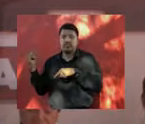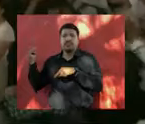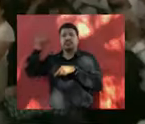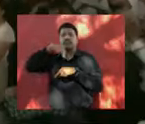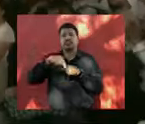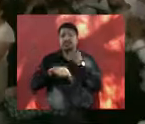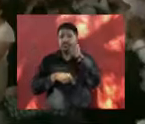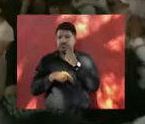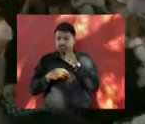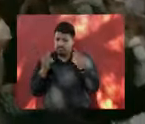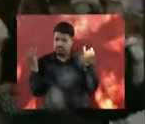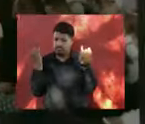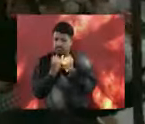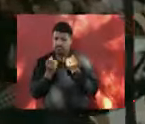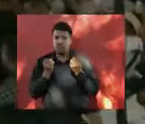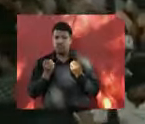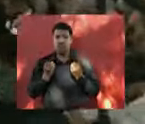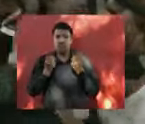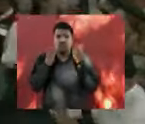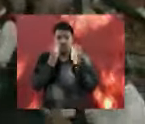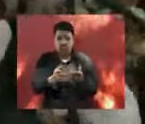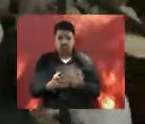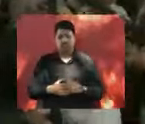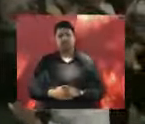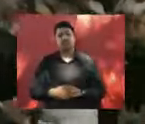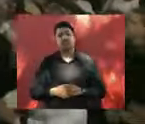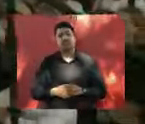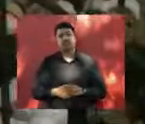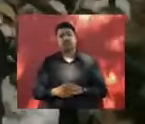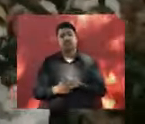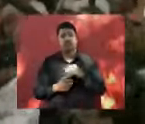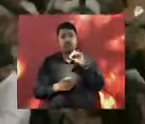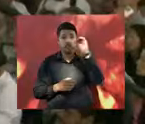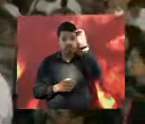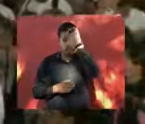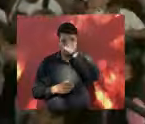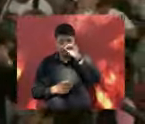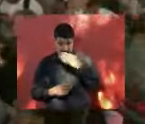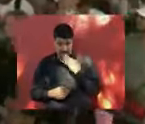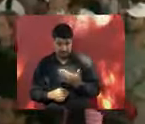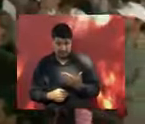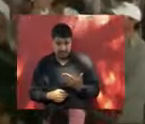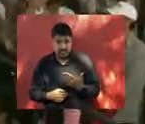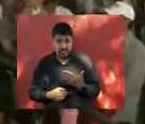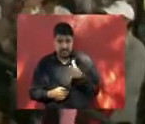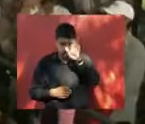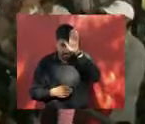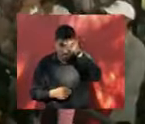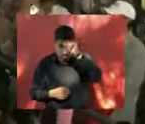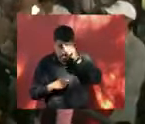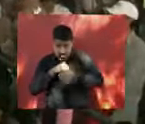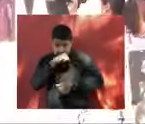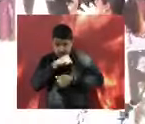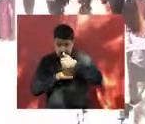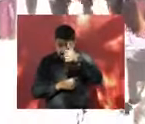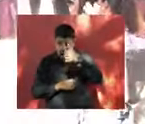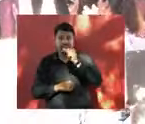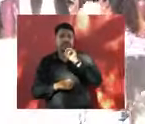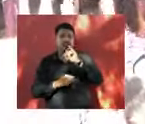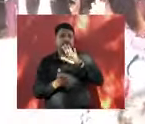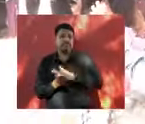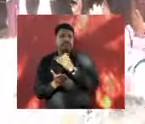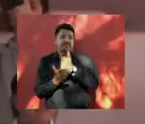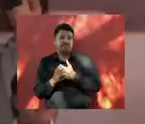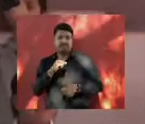¿Les parece bien? ¿Lo aprobamos? Sí.